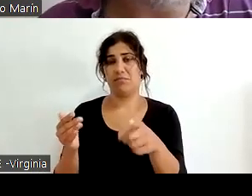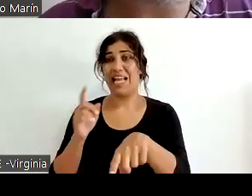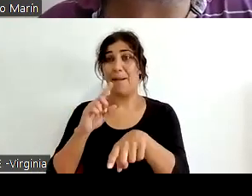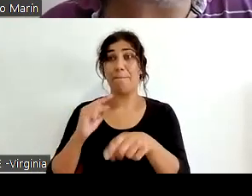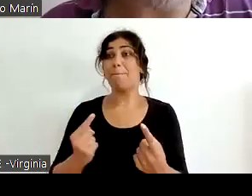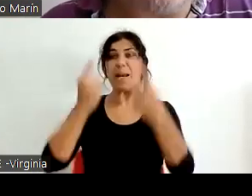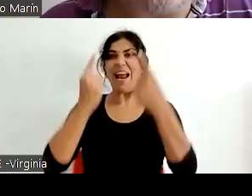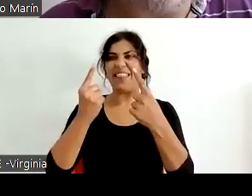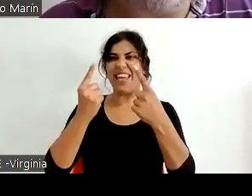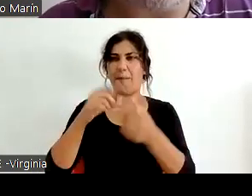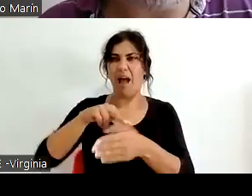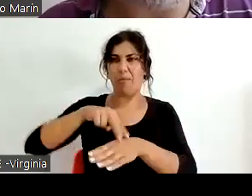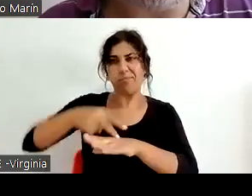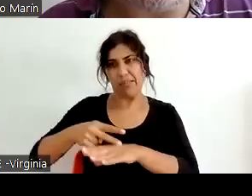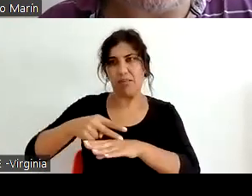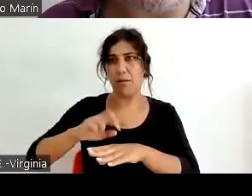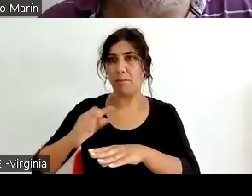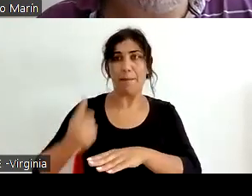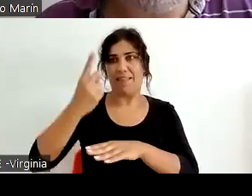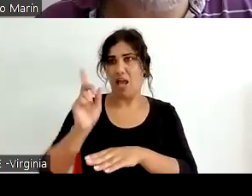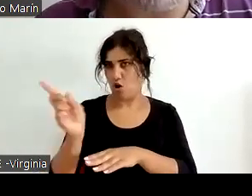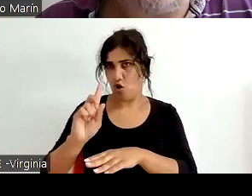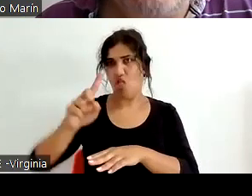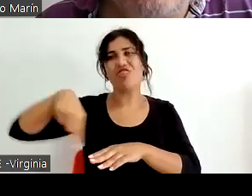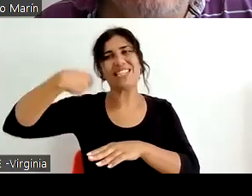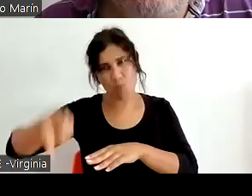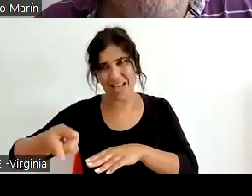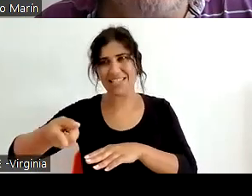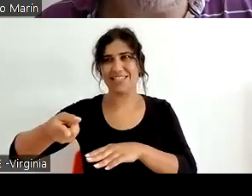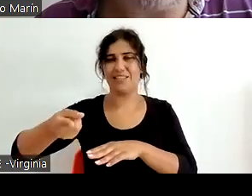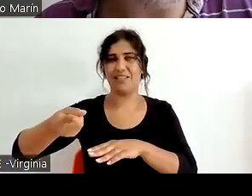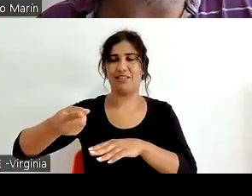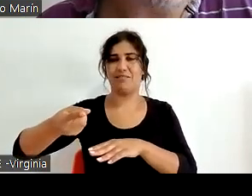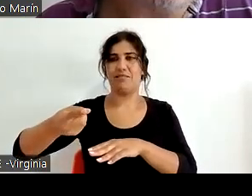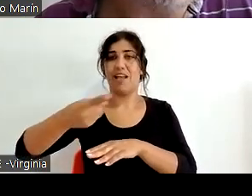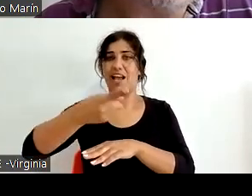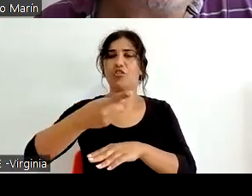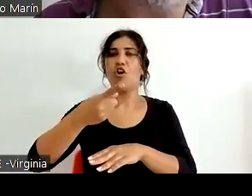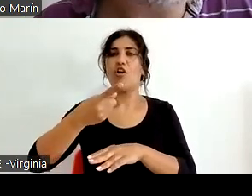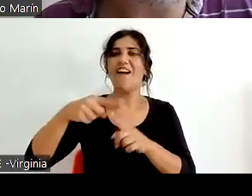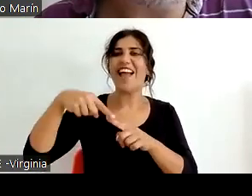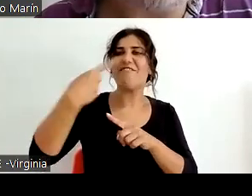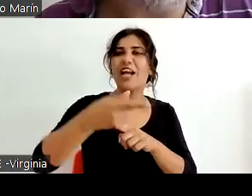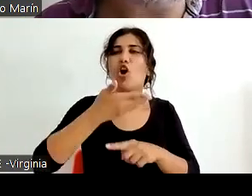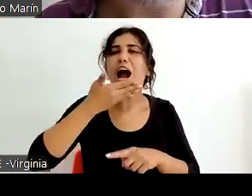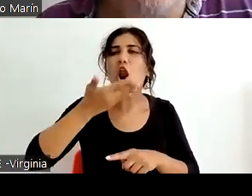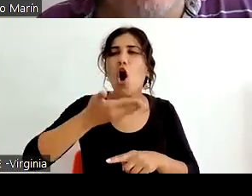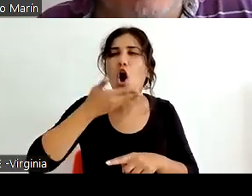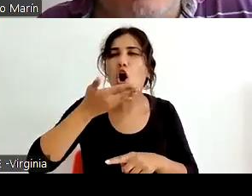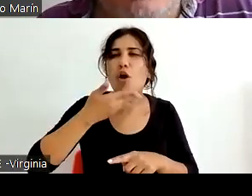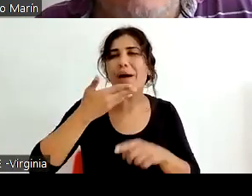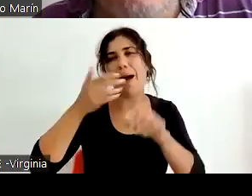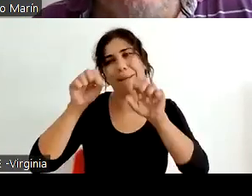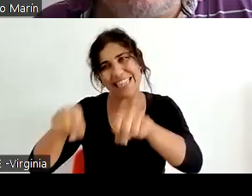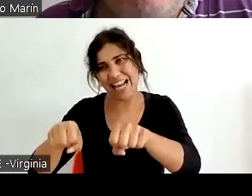de los días, hemos comentado que nos interesaría más un efecto calor, y esto lo podemos obtener sobre todo con el aloe vera